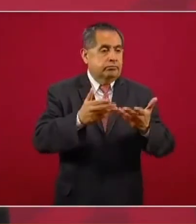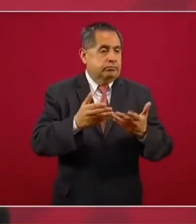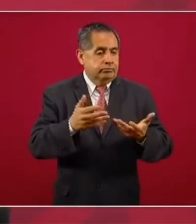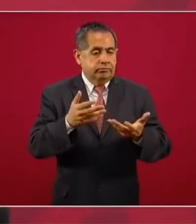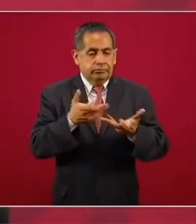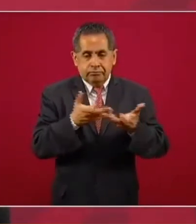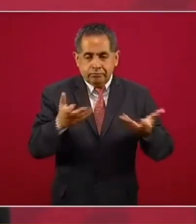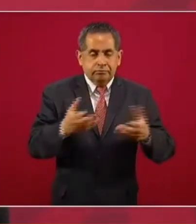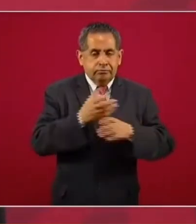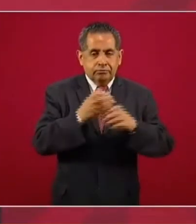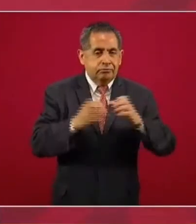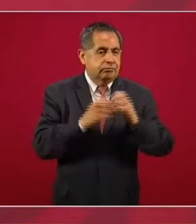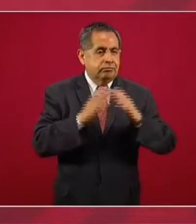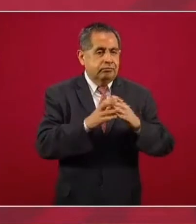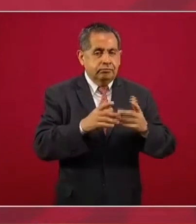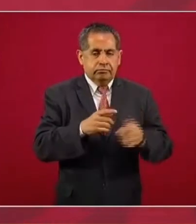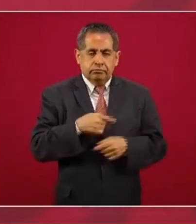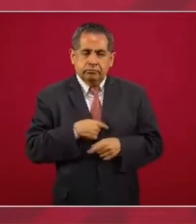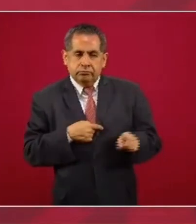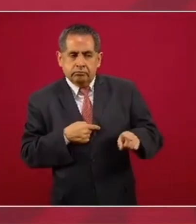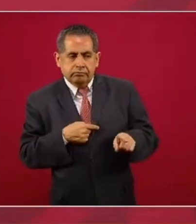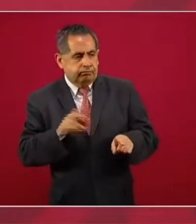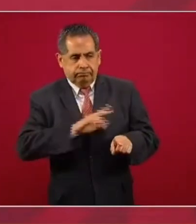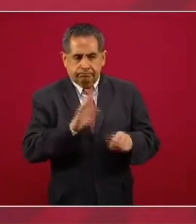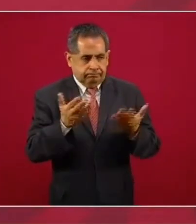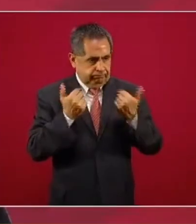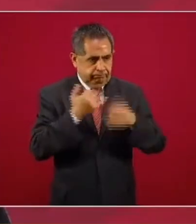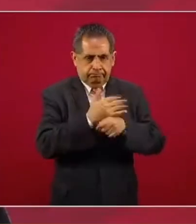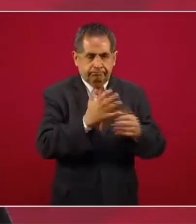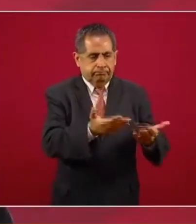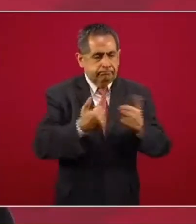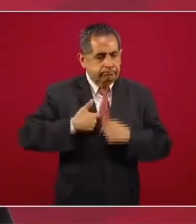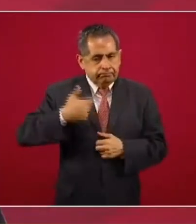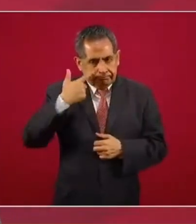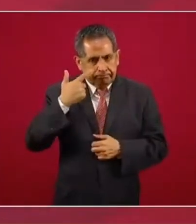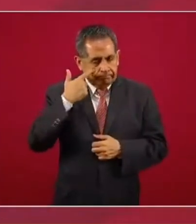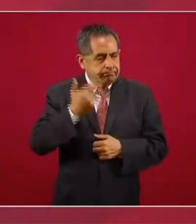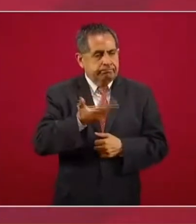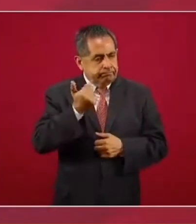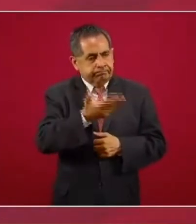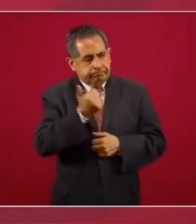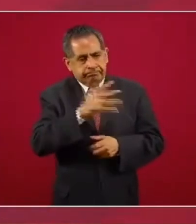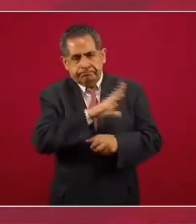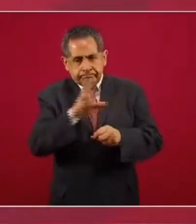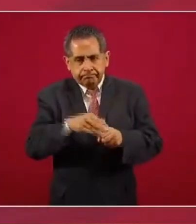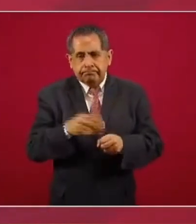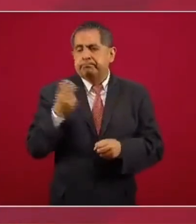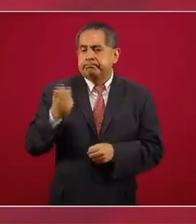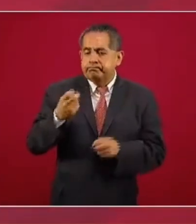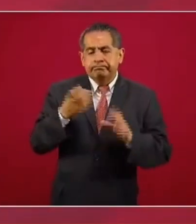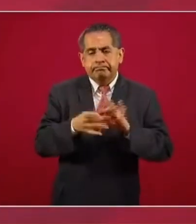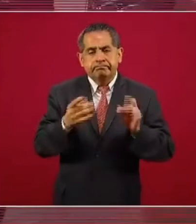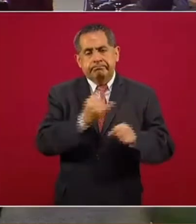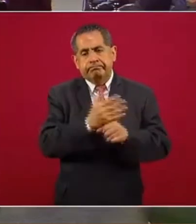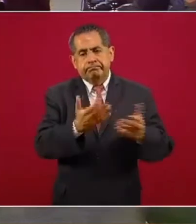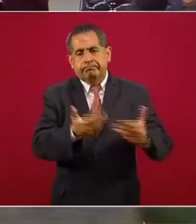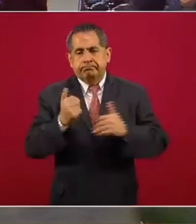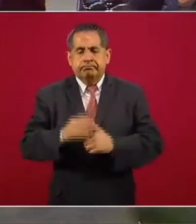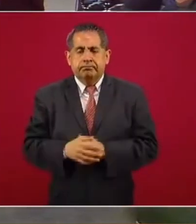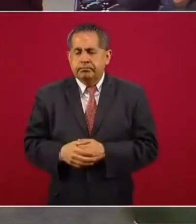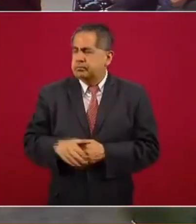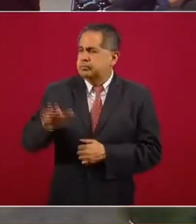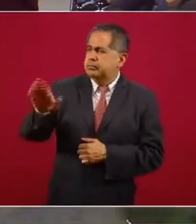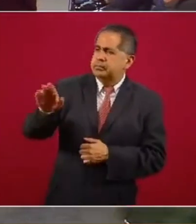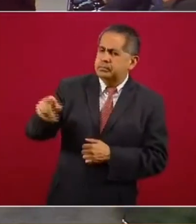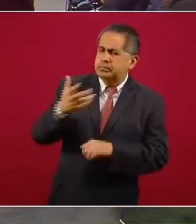propiedades, pues evidentemente estamos solicitando toda la información correspondiente y así sucesivamente, y así será. ¿Les han dicho algo a